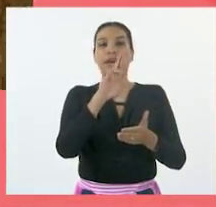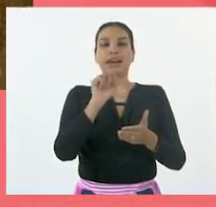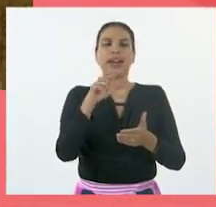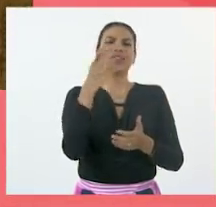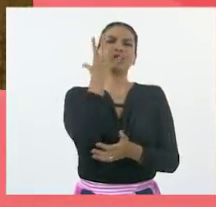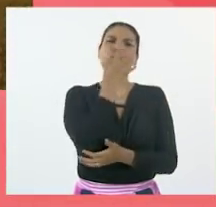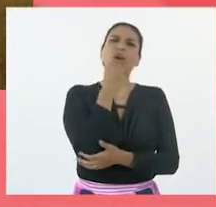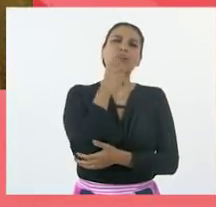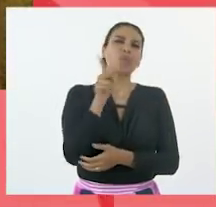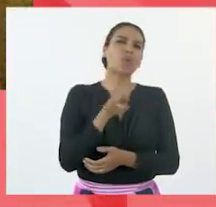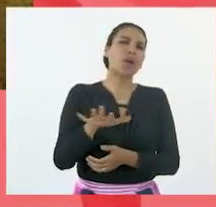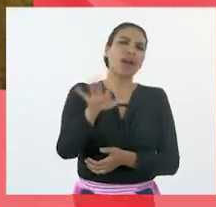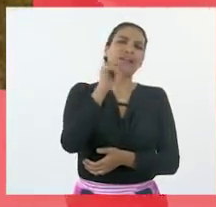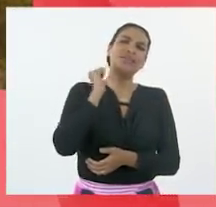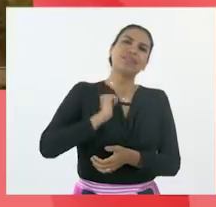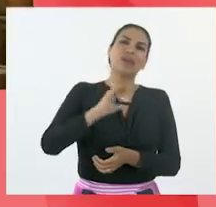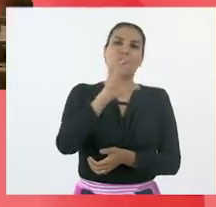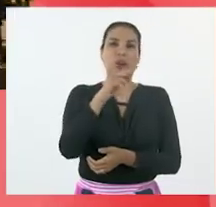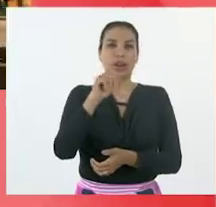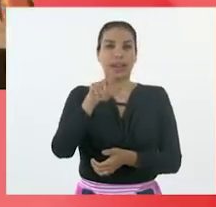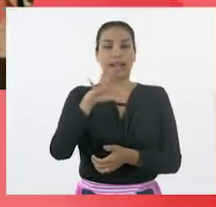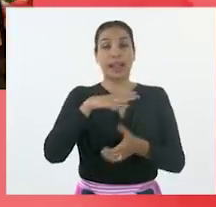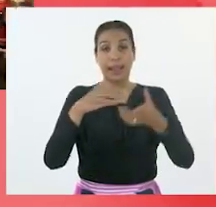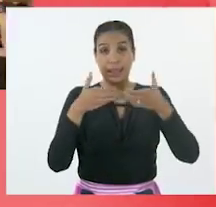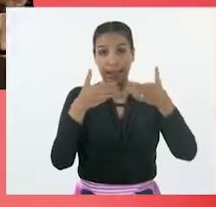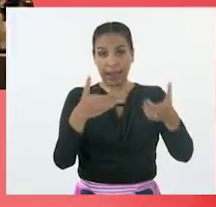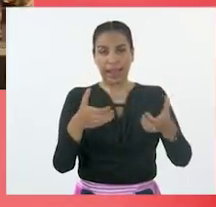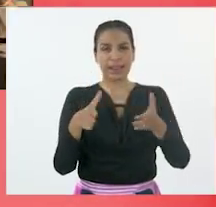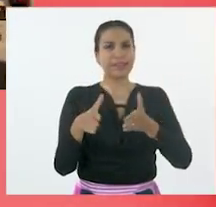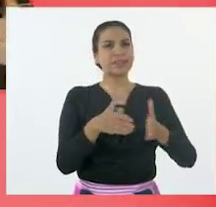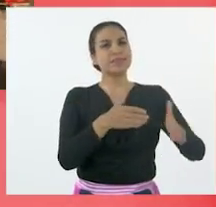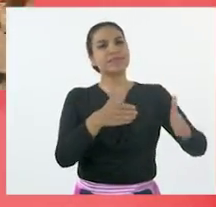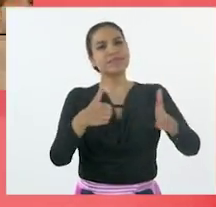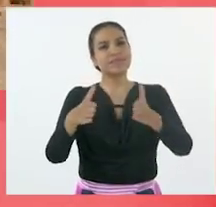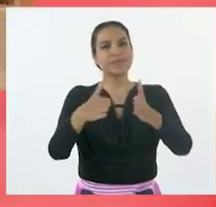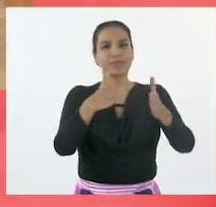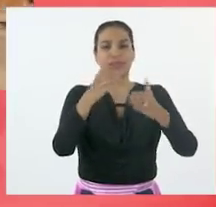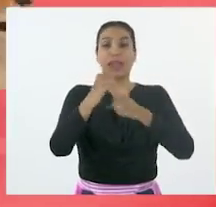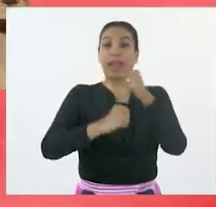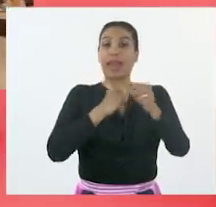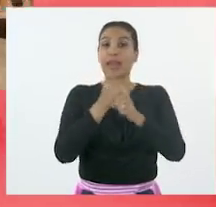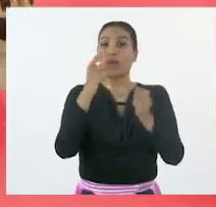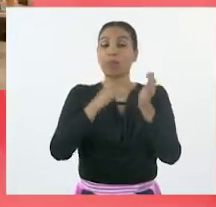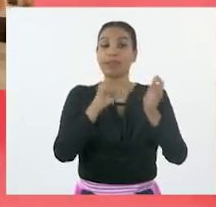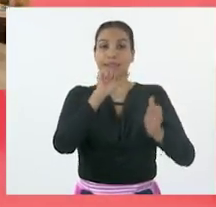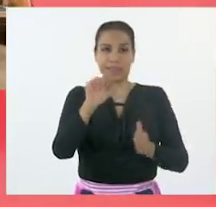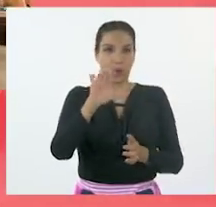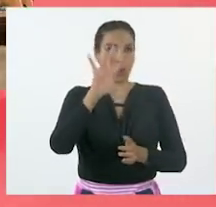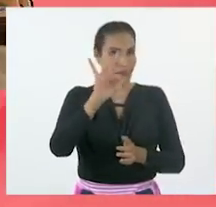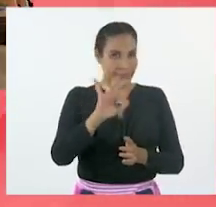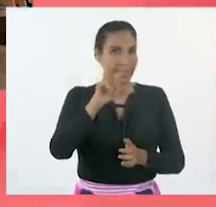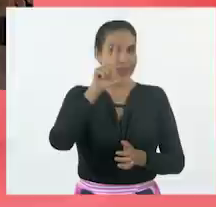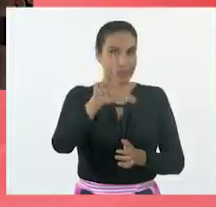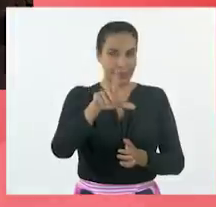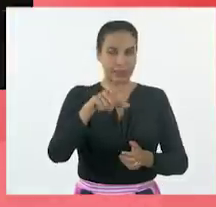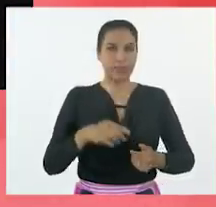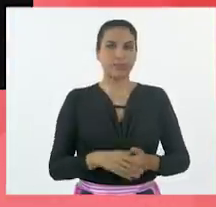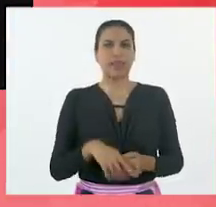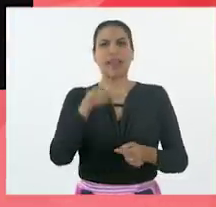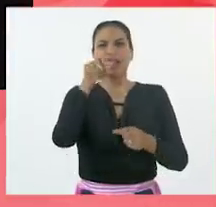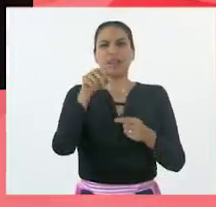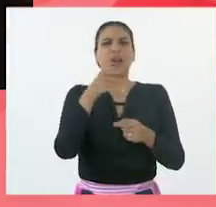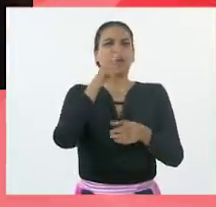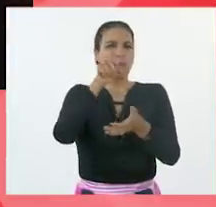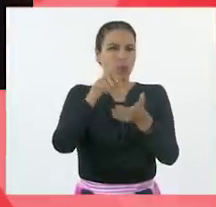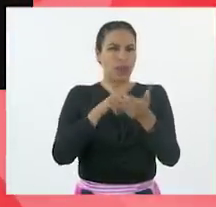un hermoso pueblo colonial rodeado de calles y callejones, fundado en el año de 1647. Este